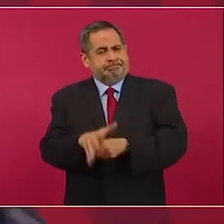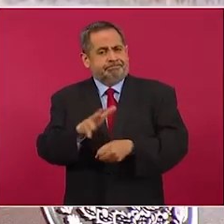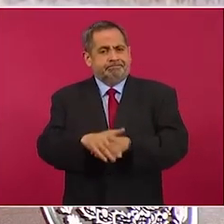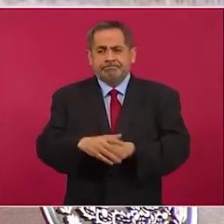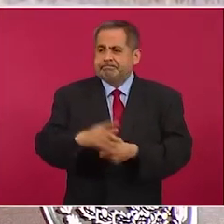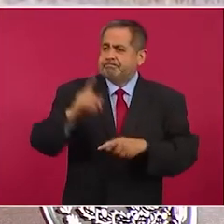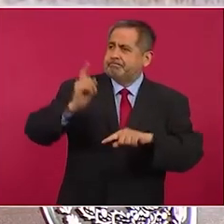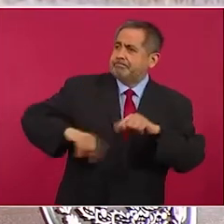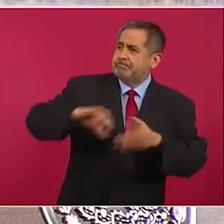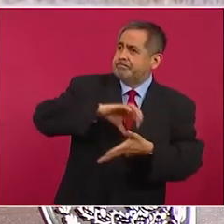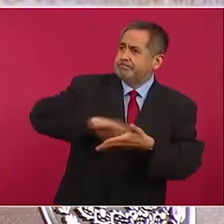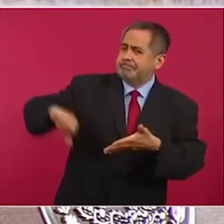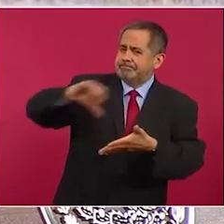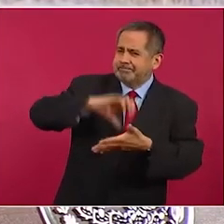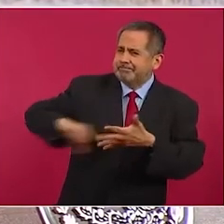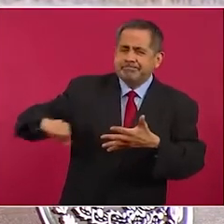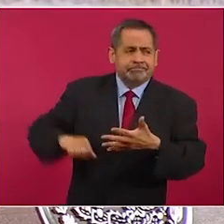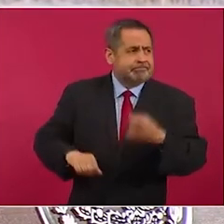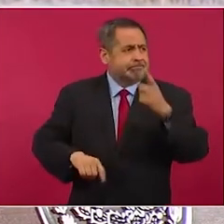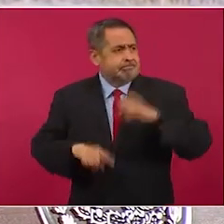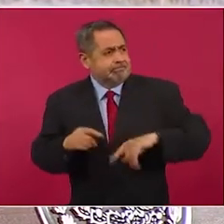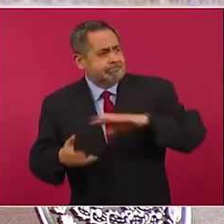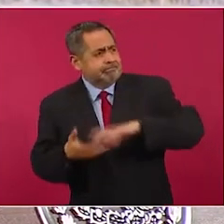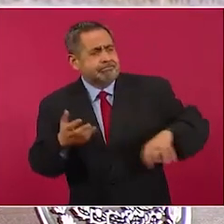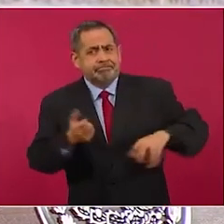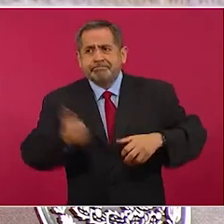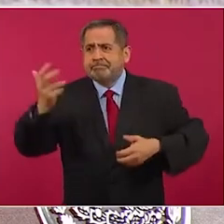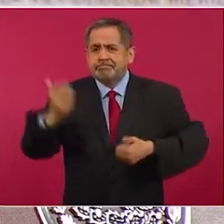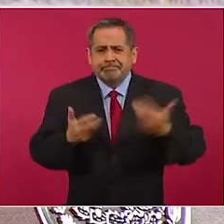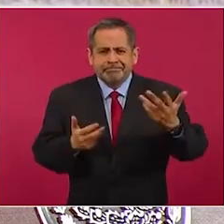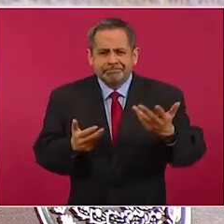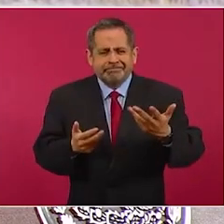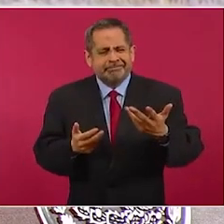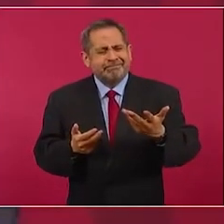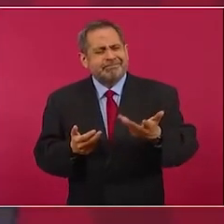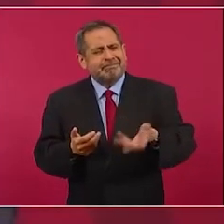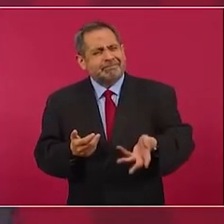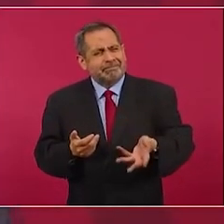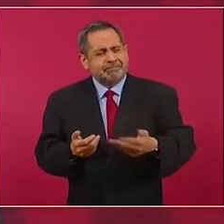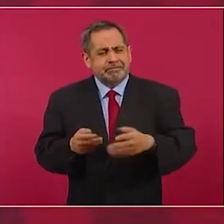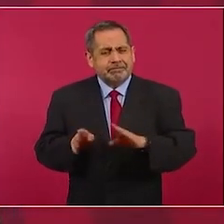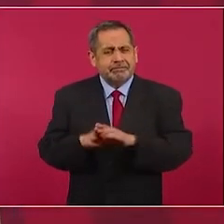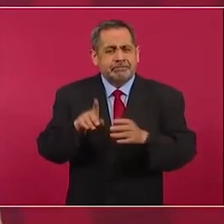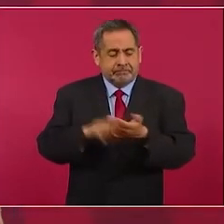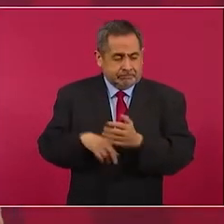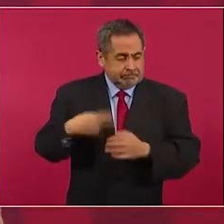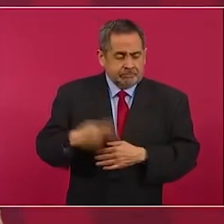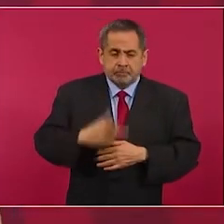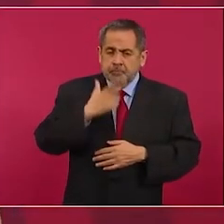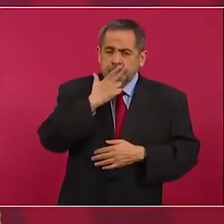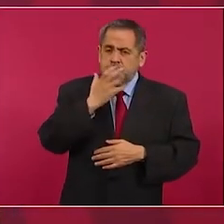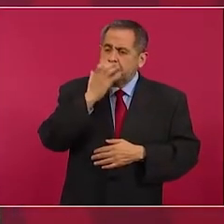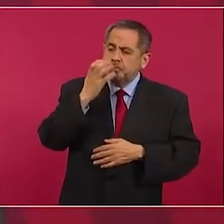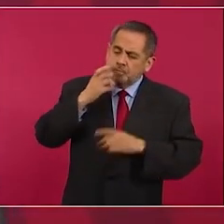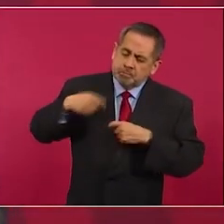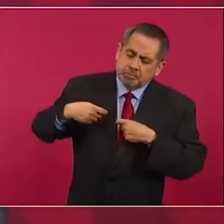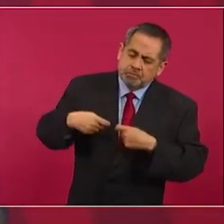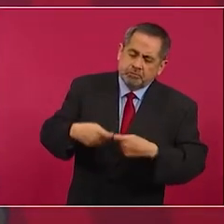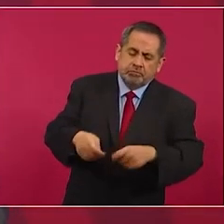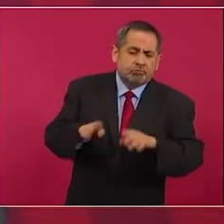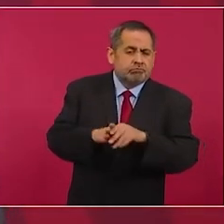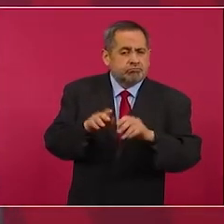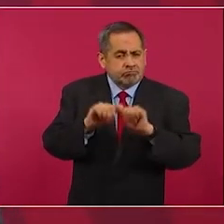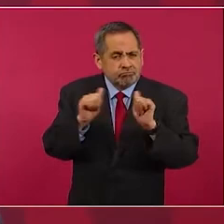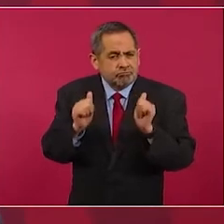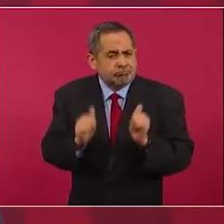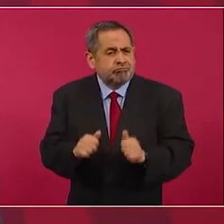sus riquezas materiales, sino también su patrimonio cultural,